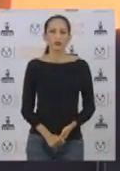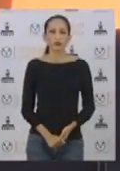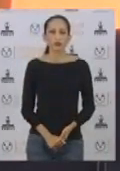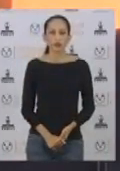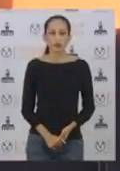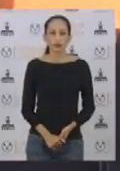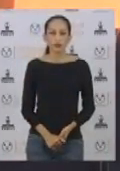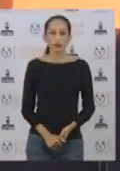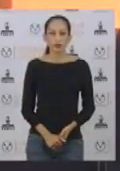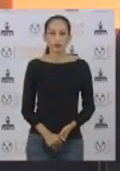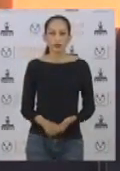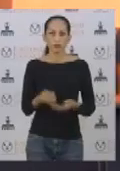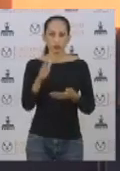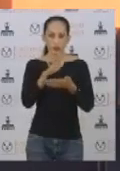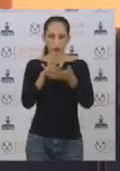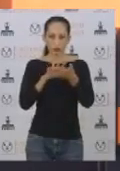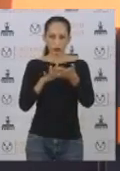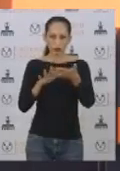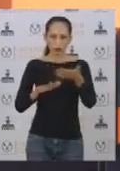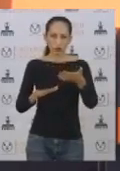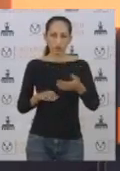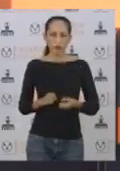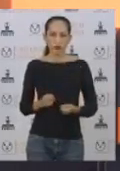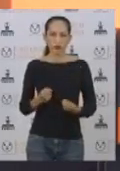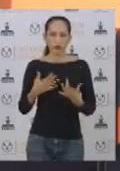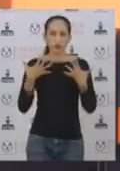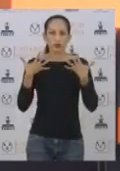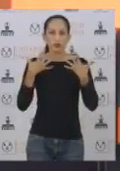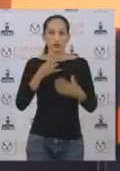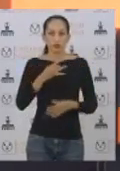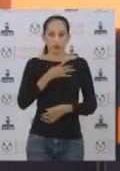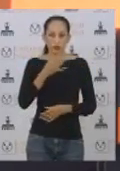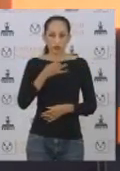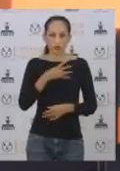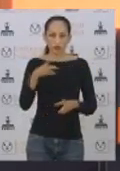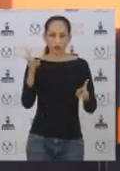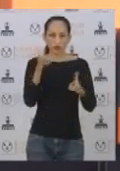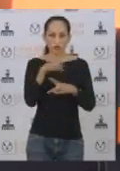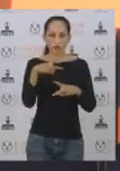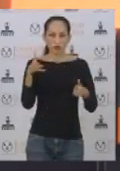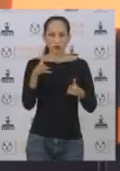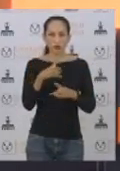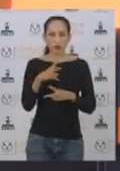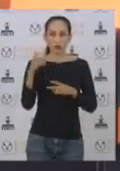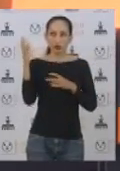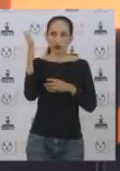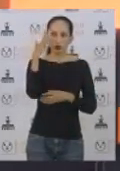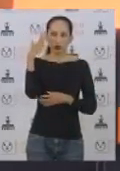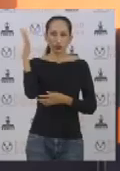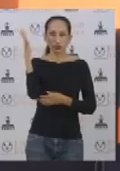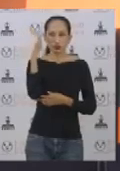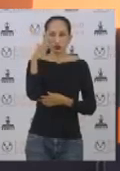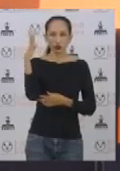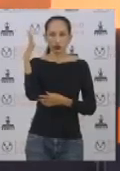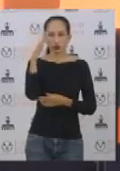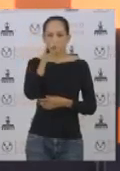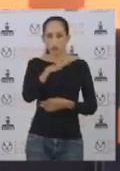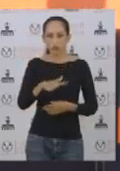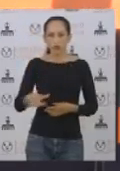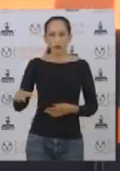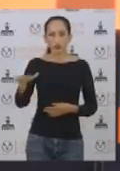Una ráfaga de miedo sopló en el interior de Juan. Podía oír el viento huasteco en las ramas de los mezquites. De un